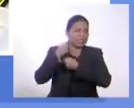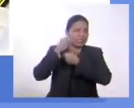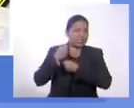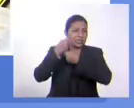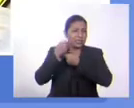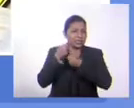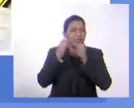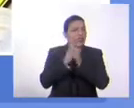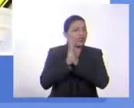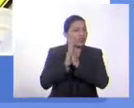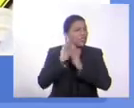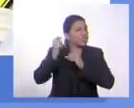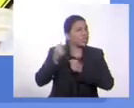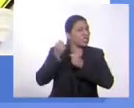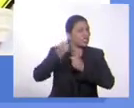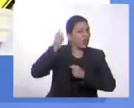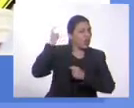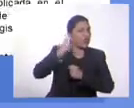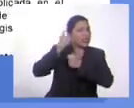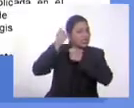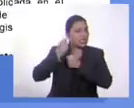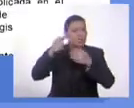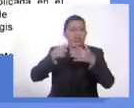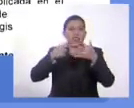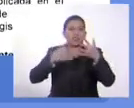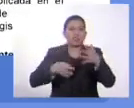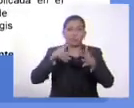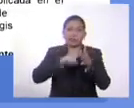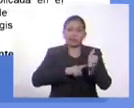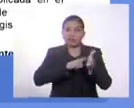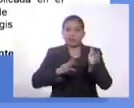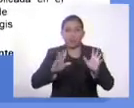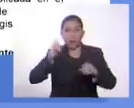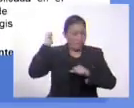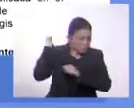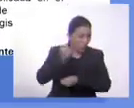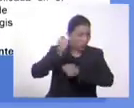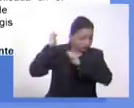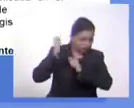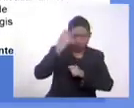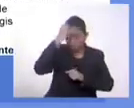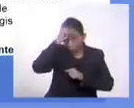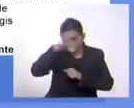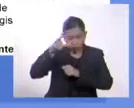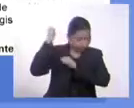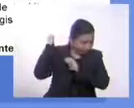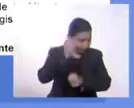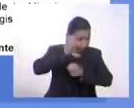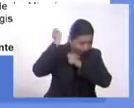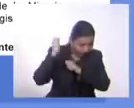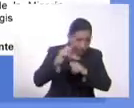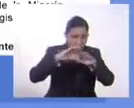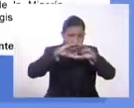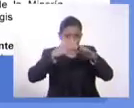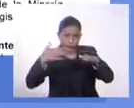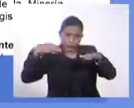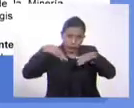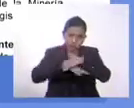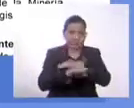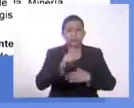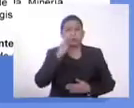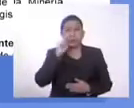metálica. Y algo importante es leer el primer párrafo que dice: como un día histórico calificaron